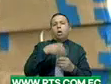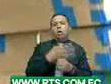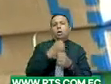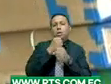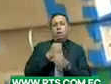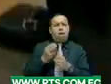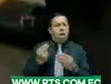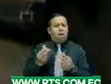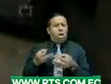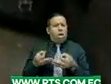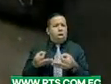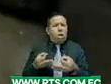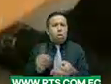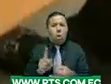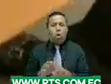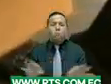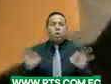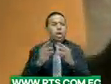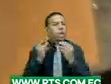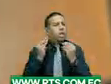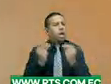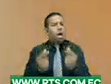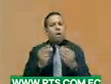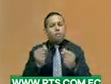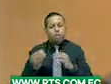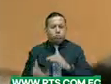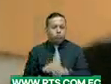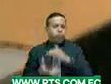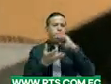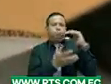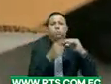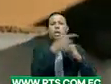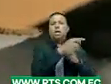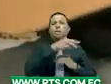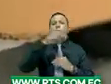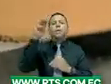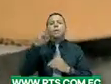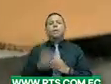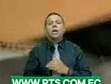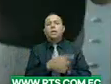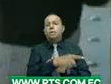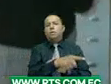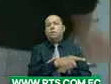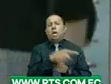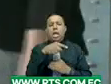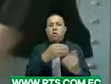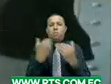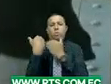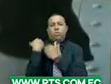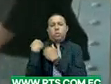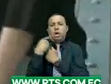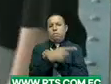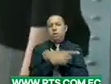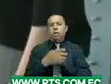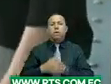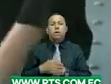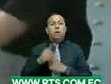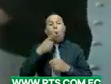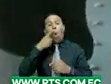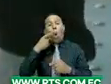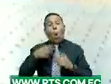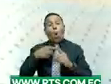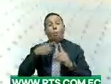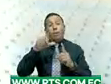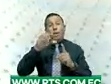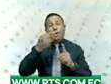mucho tiempo, pues enseguida serán remitidas al Ministerio de Salud Pública responsables de cargamento. Luis Galárraga, director de comunicación de